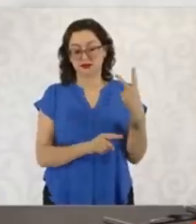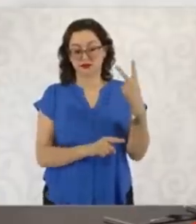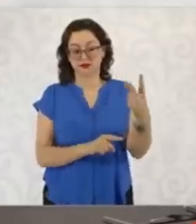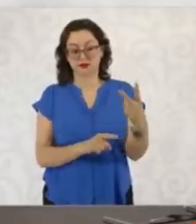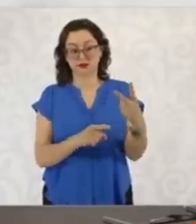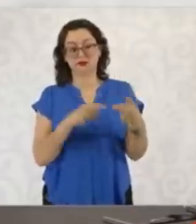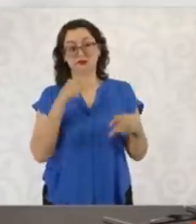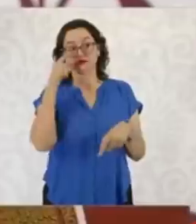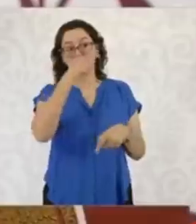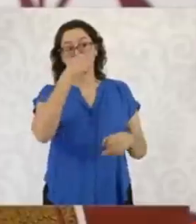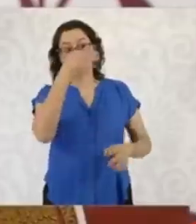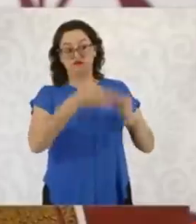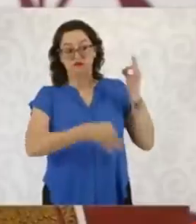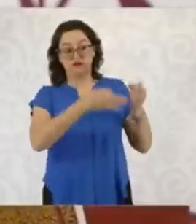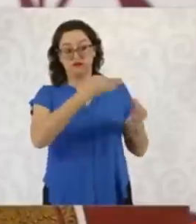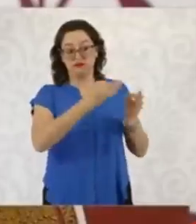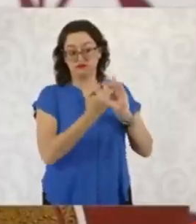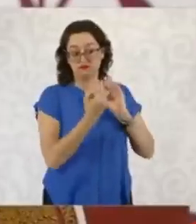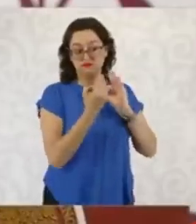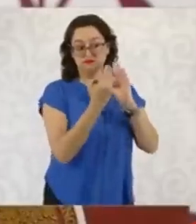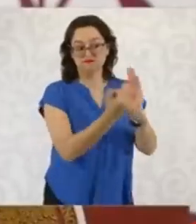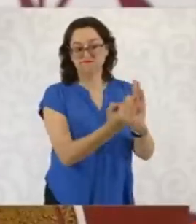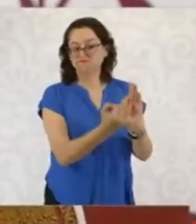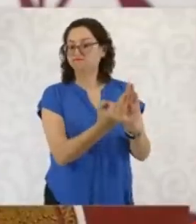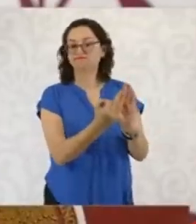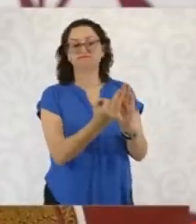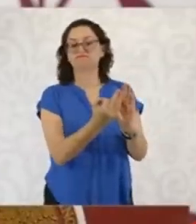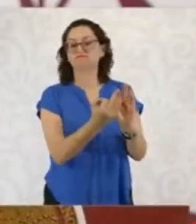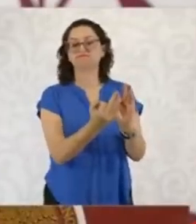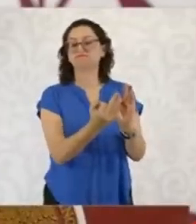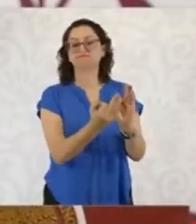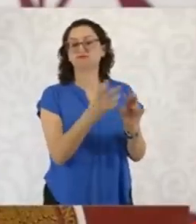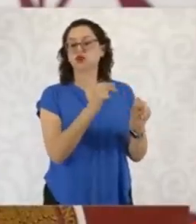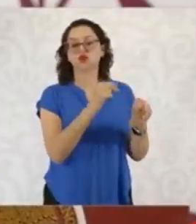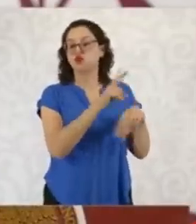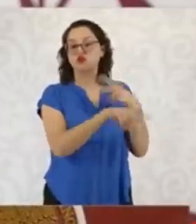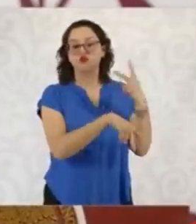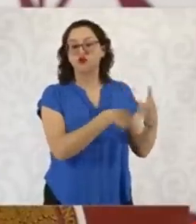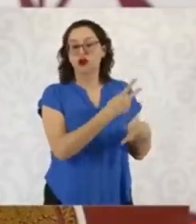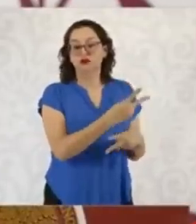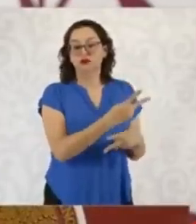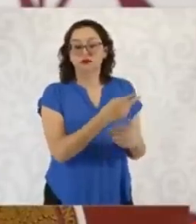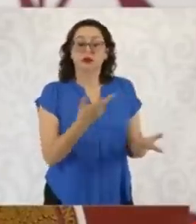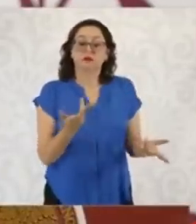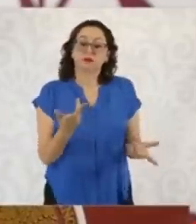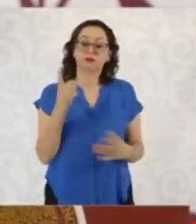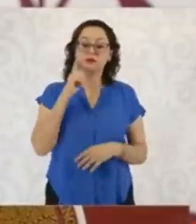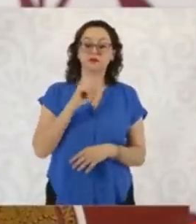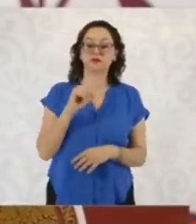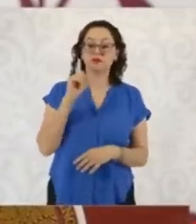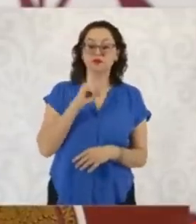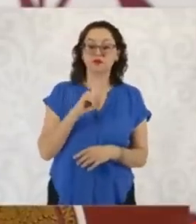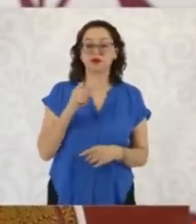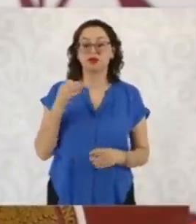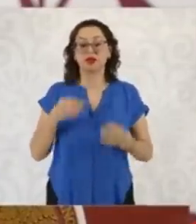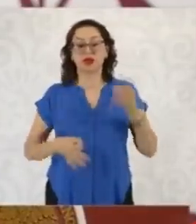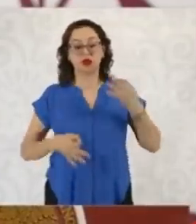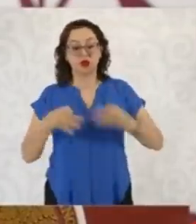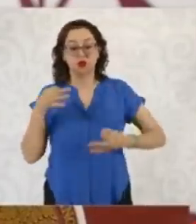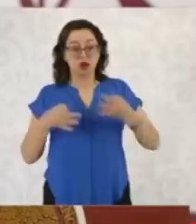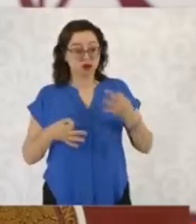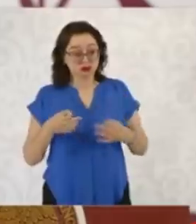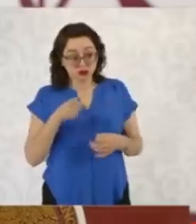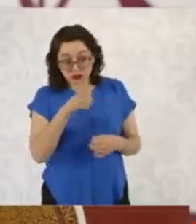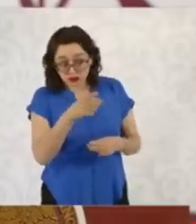tribunal. Y en esas circunstancias no le quedó más remedio a la jueza que los